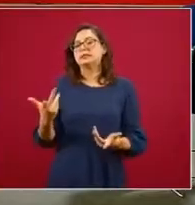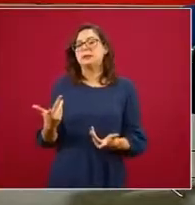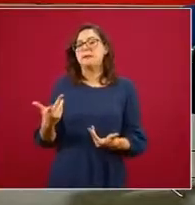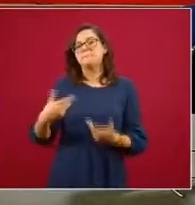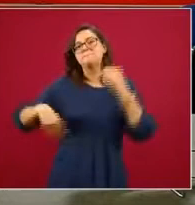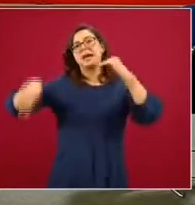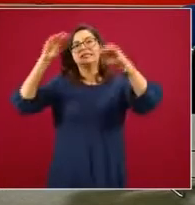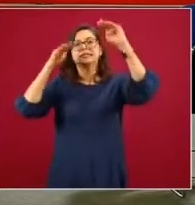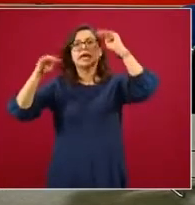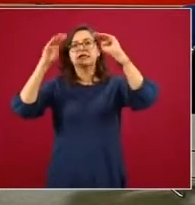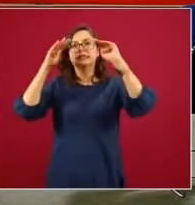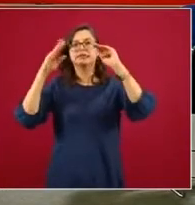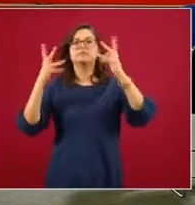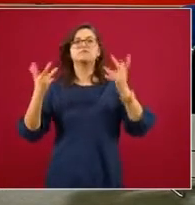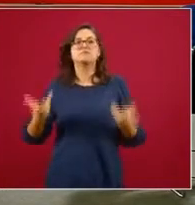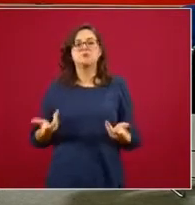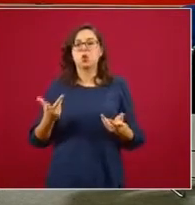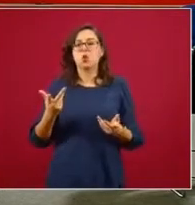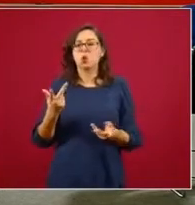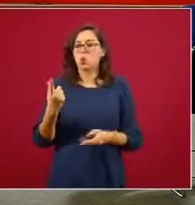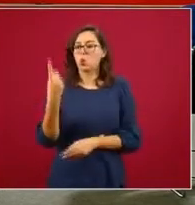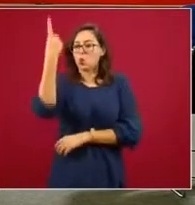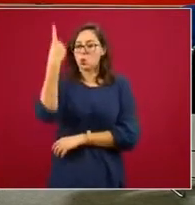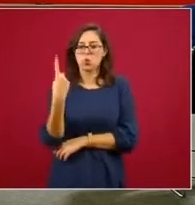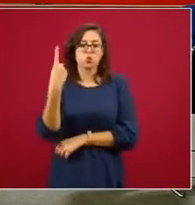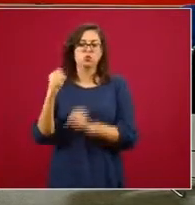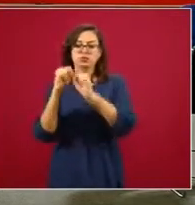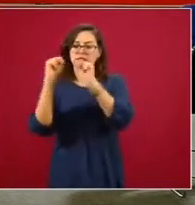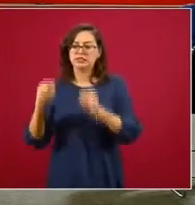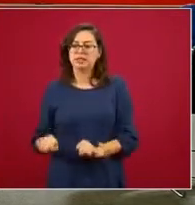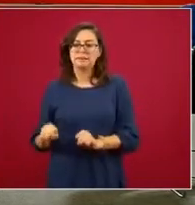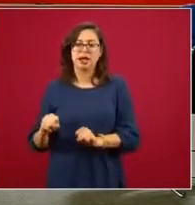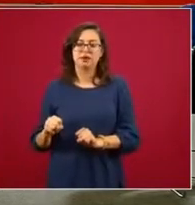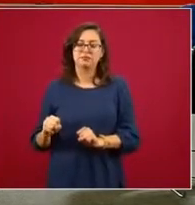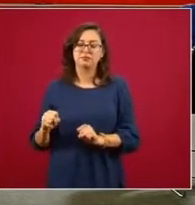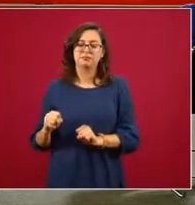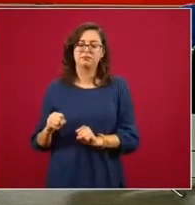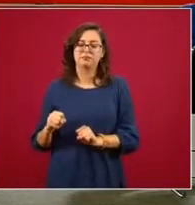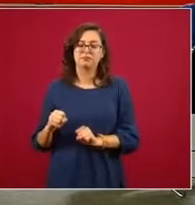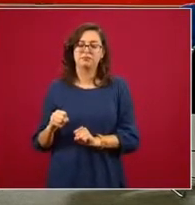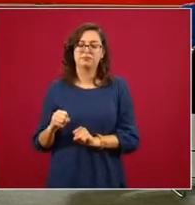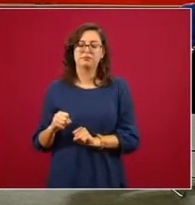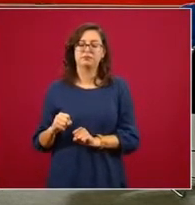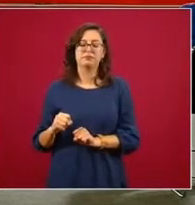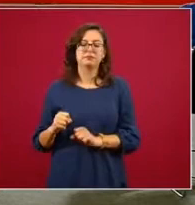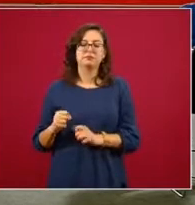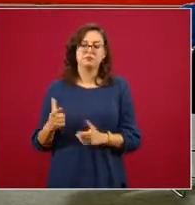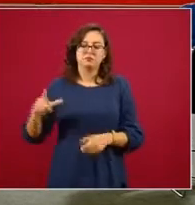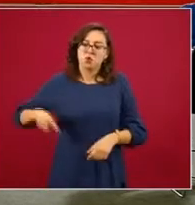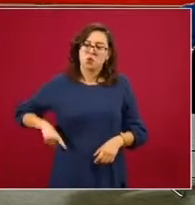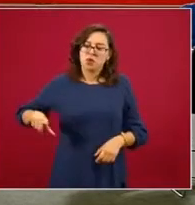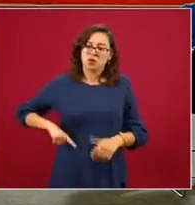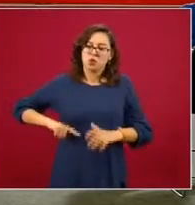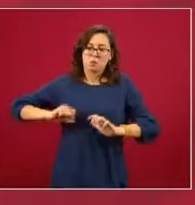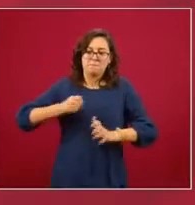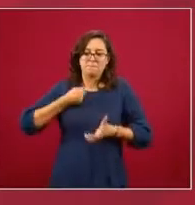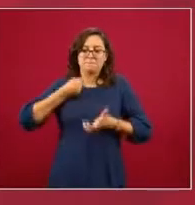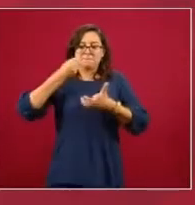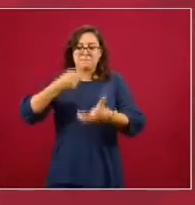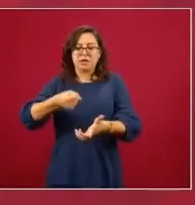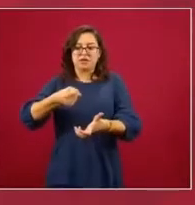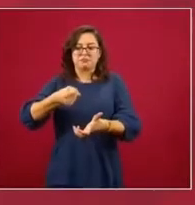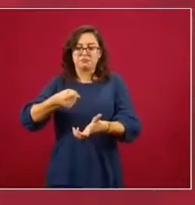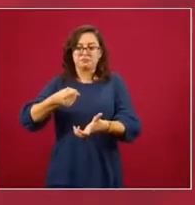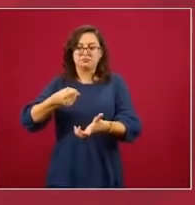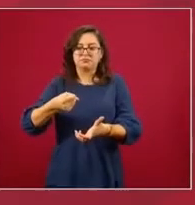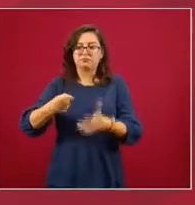se planeó tener un solo financiador, que era el gobierno, y tener la